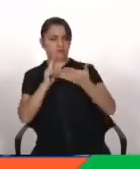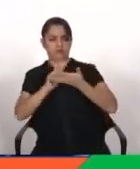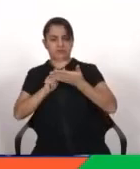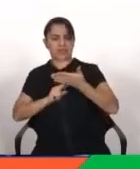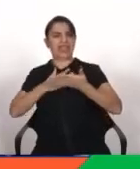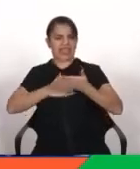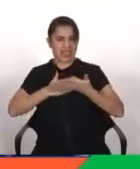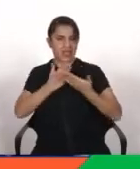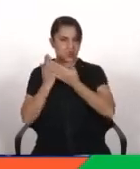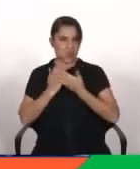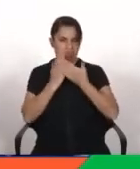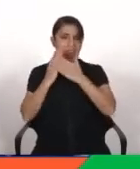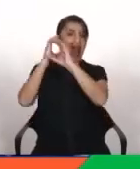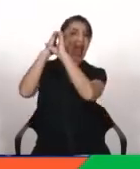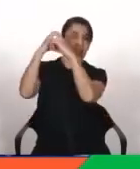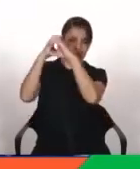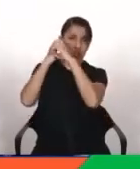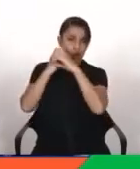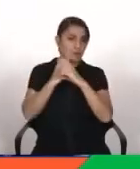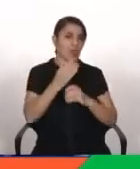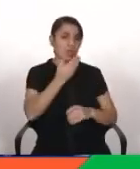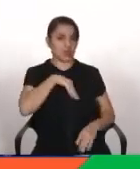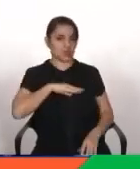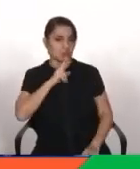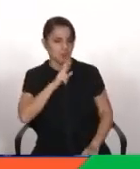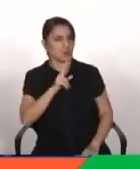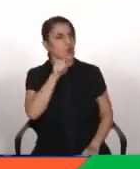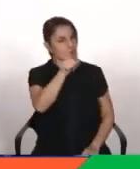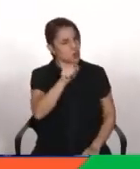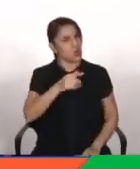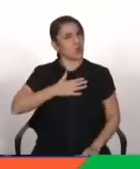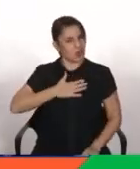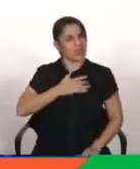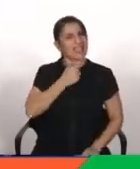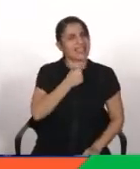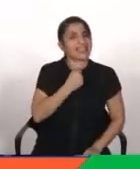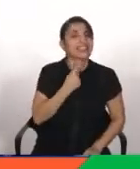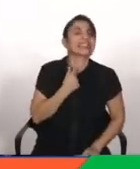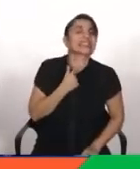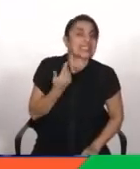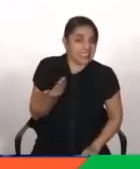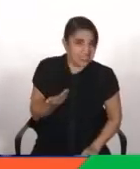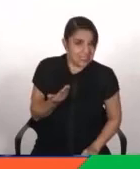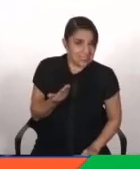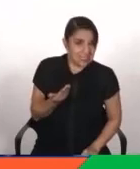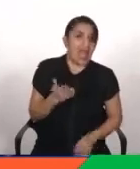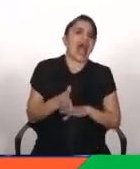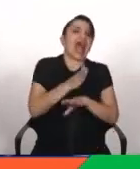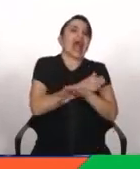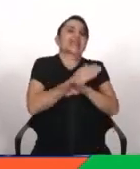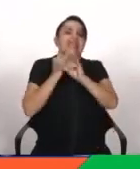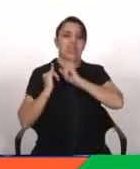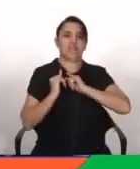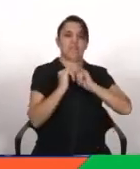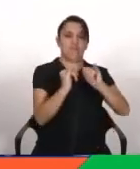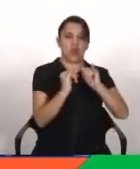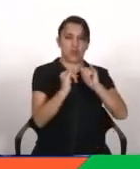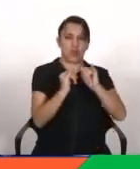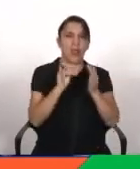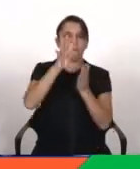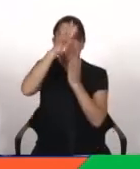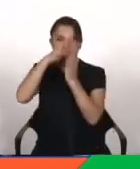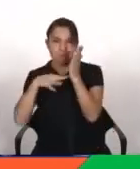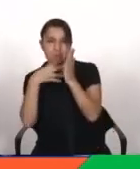decimos, dale, es lo que te gusta, ¿no es cierto? Bueno, infórmate. Busca la malla, busca